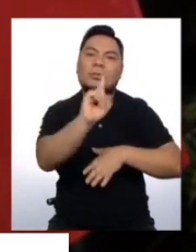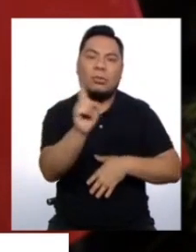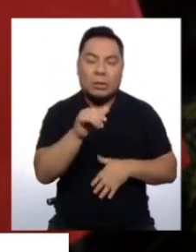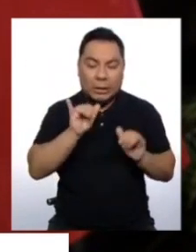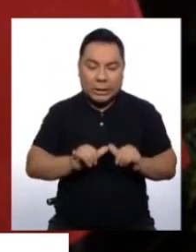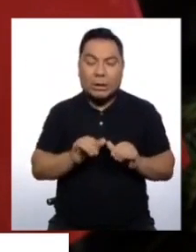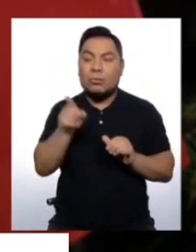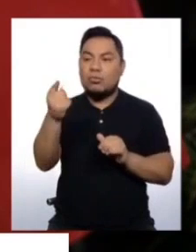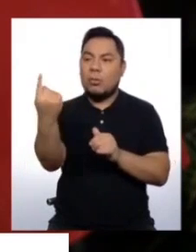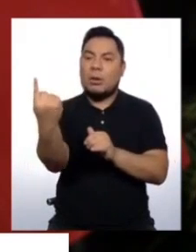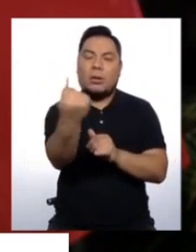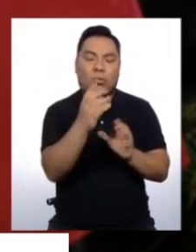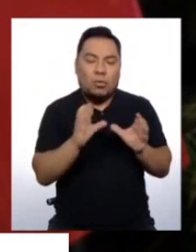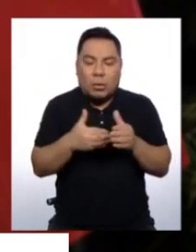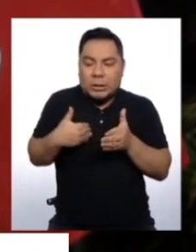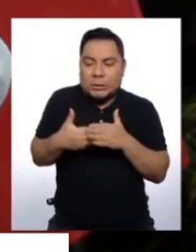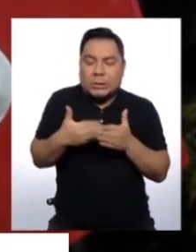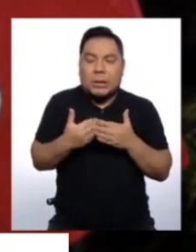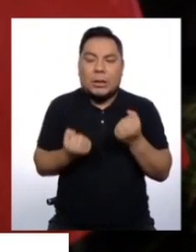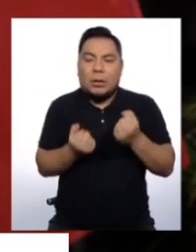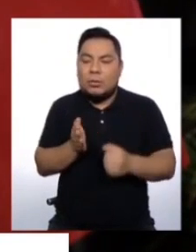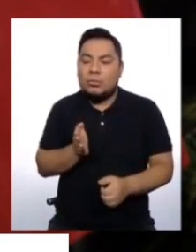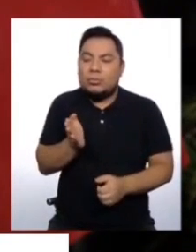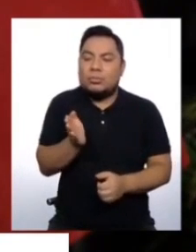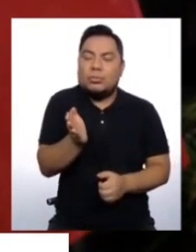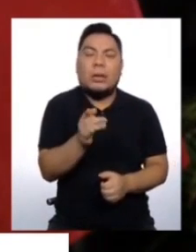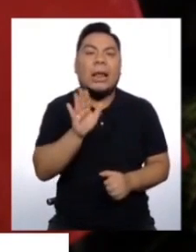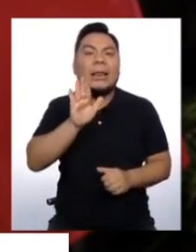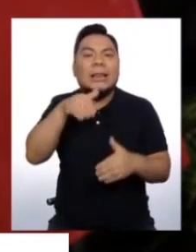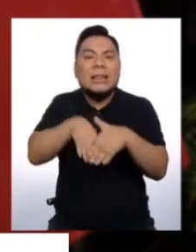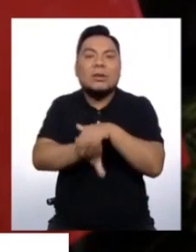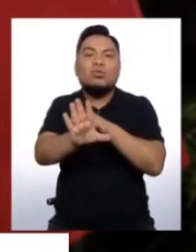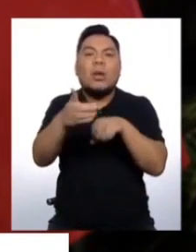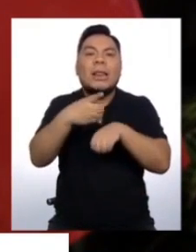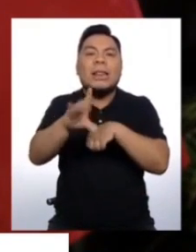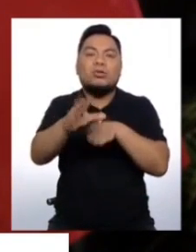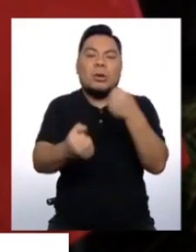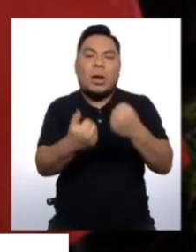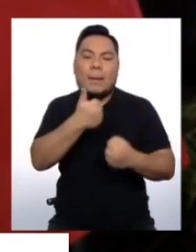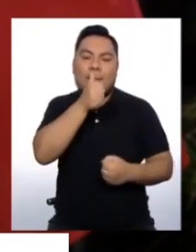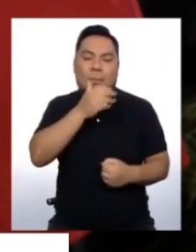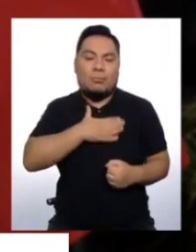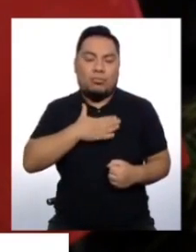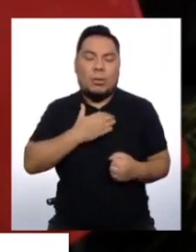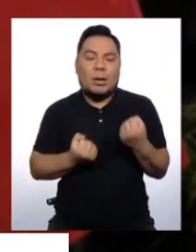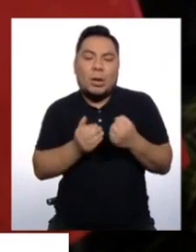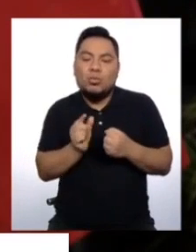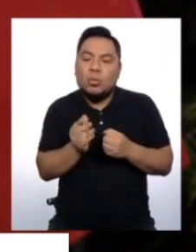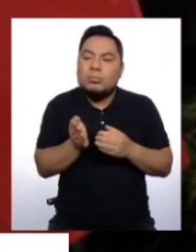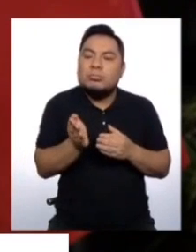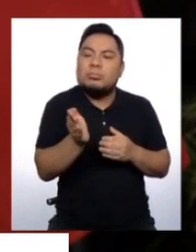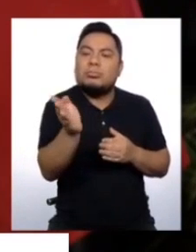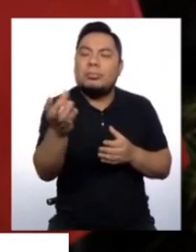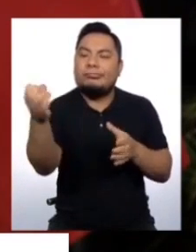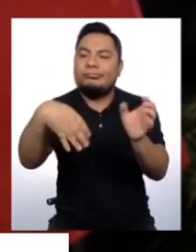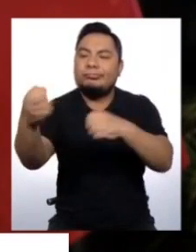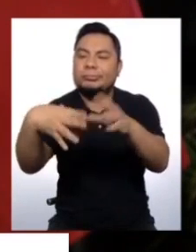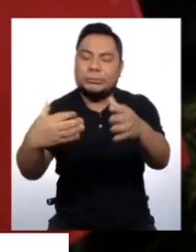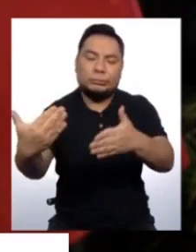banco, solo dentro del distrito en tu auto particular. Eso es sumamente